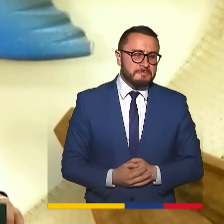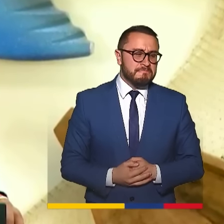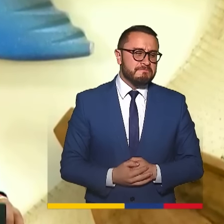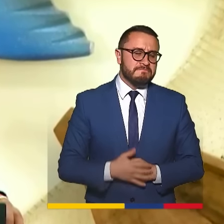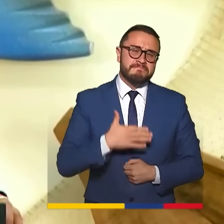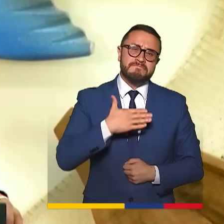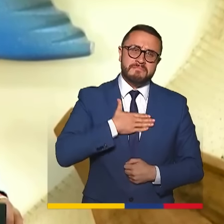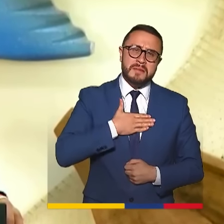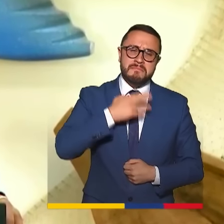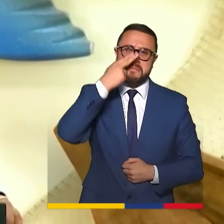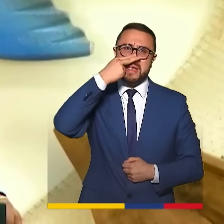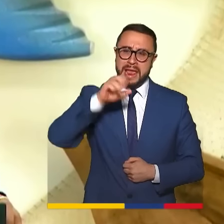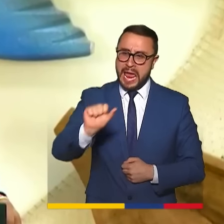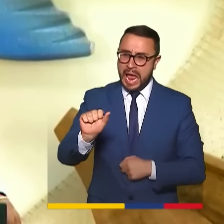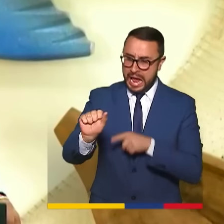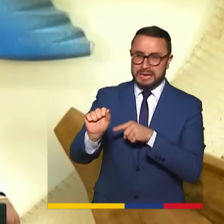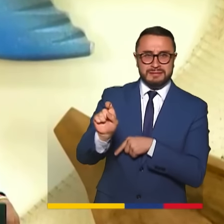psicológica.